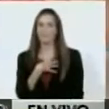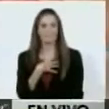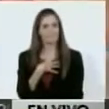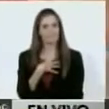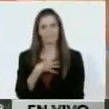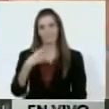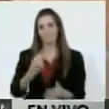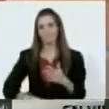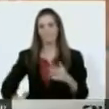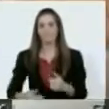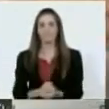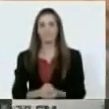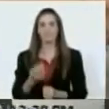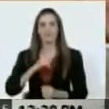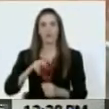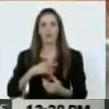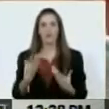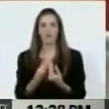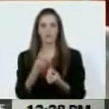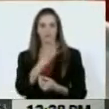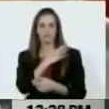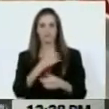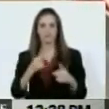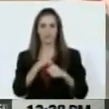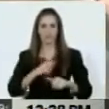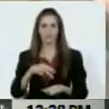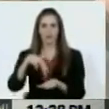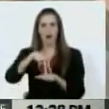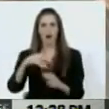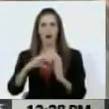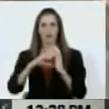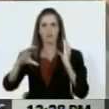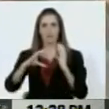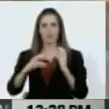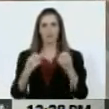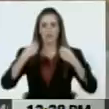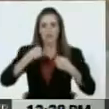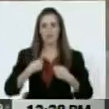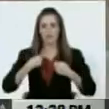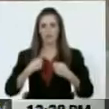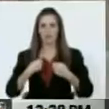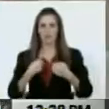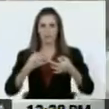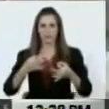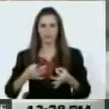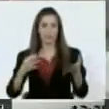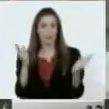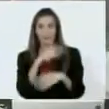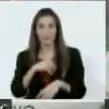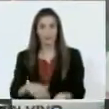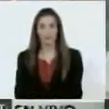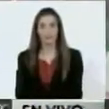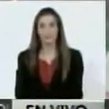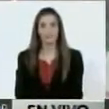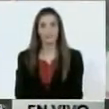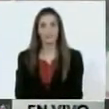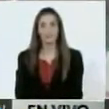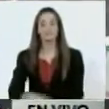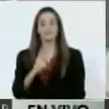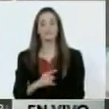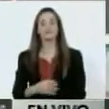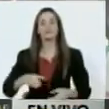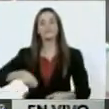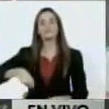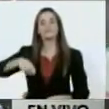en autobuses, sí. Salíamos, un cadete montado en autobús con un bolso que no fuese un maletín ejecutivo. Eso no existía. Tenía que ser un